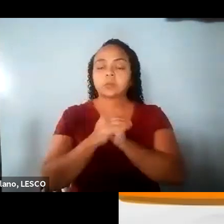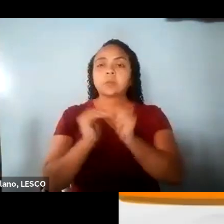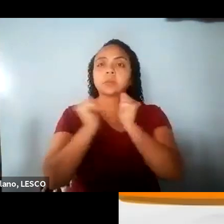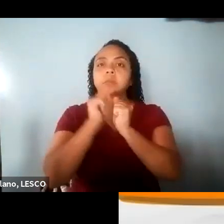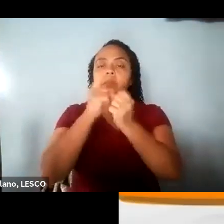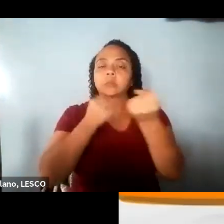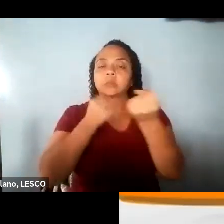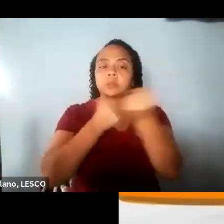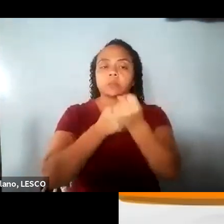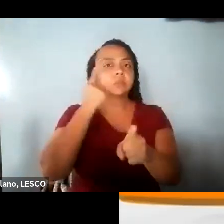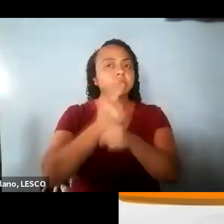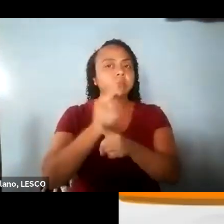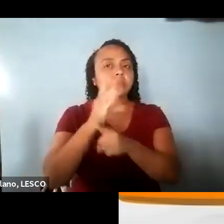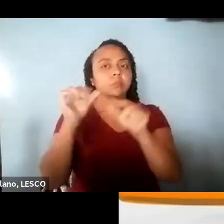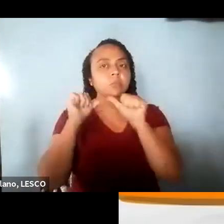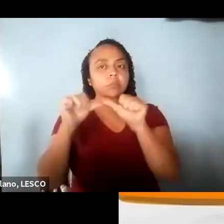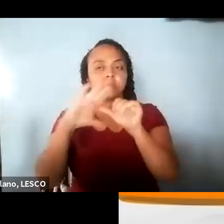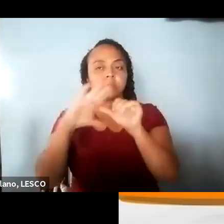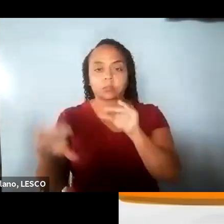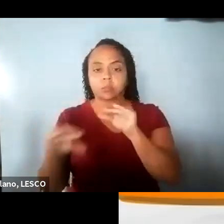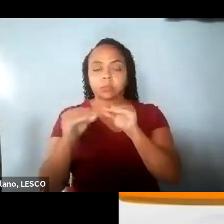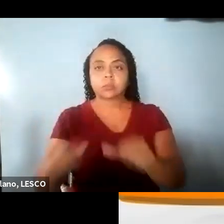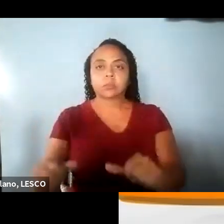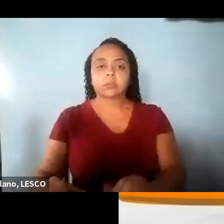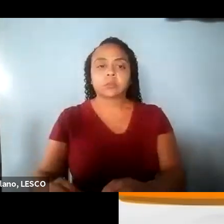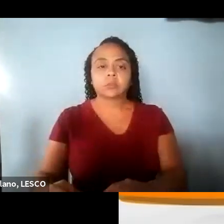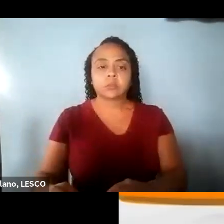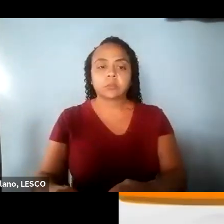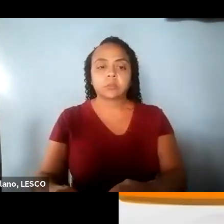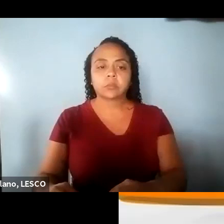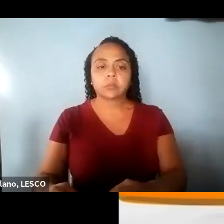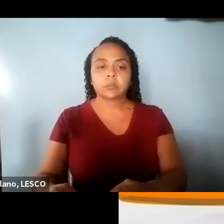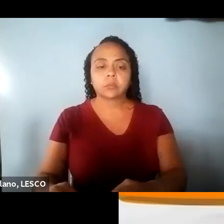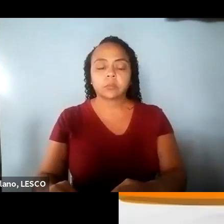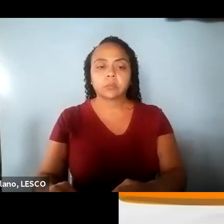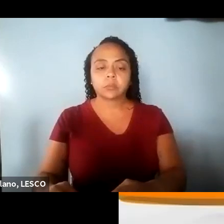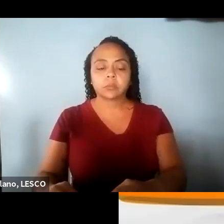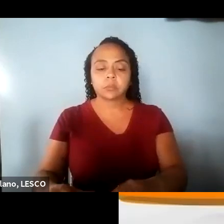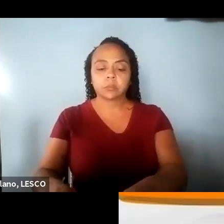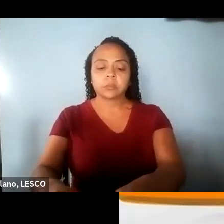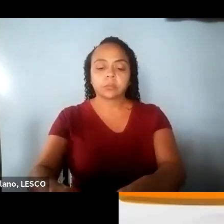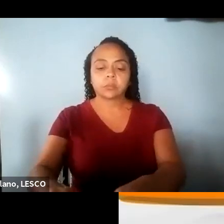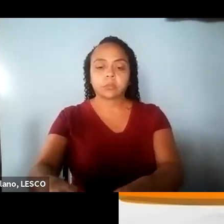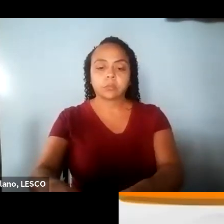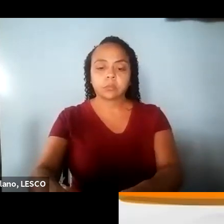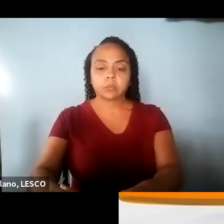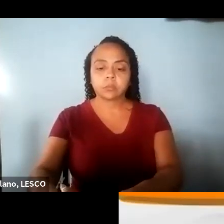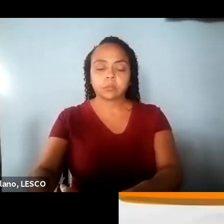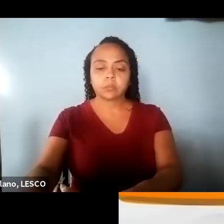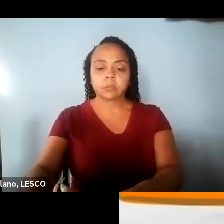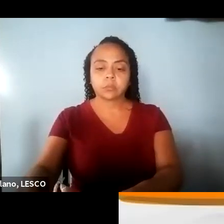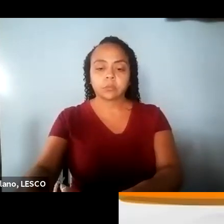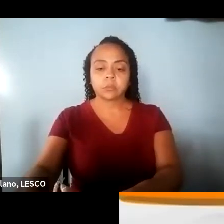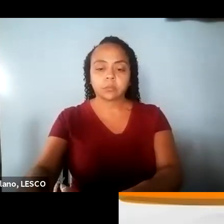adecuado y sostenible que complementan las medidas nacionales para la aplicación del marco de sendai hacia el